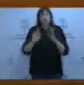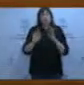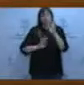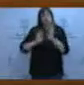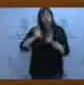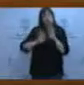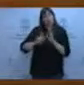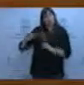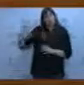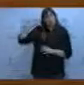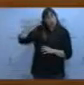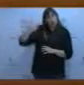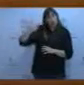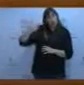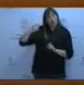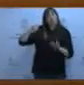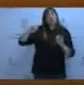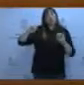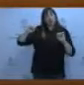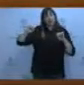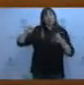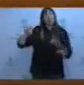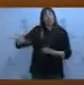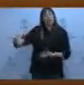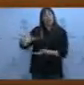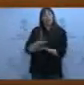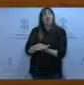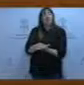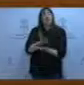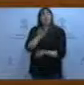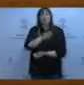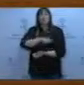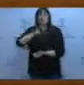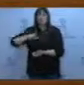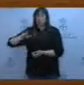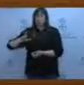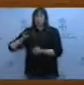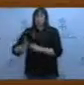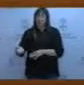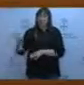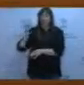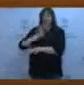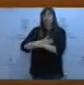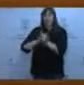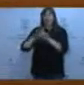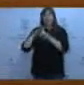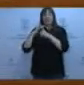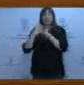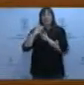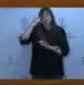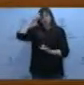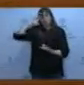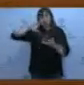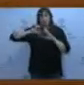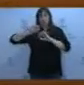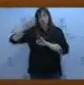suicidios consumados llegan personas que han atravesado por una situación de trastorno mental